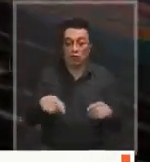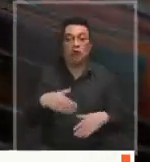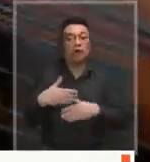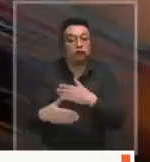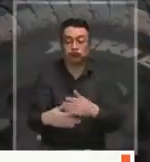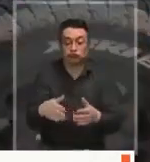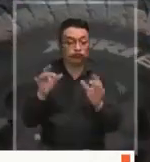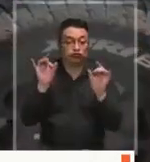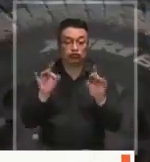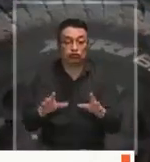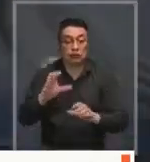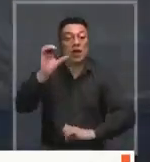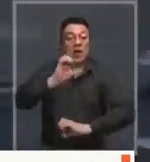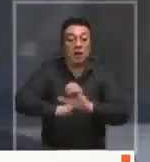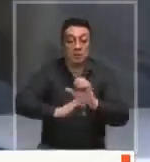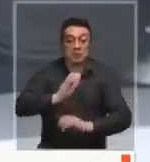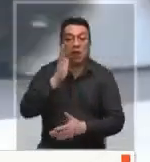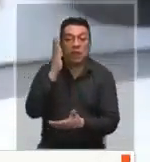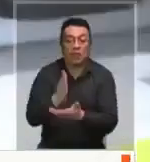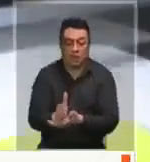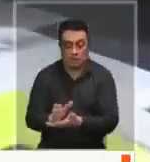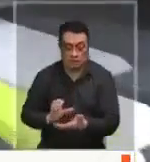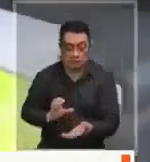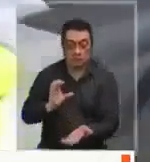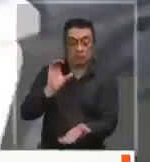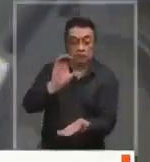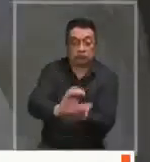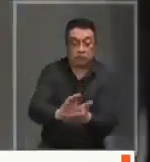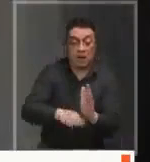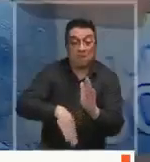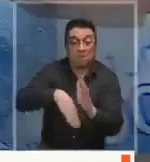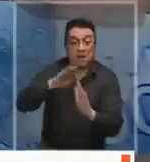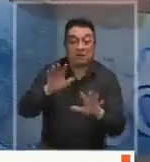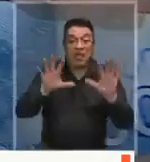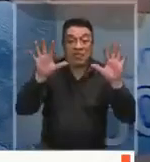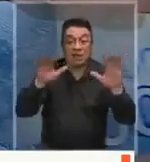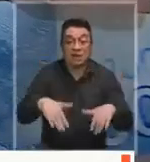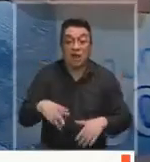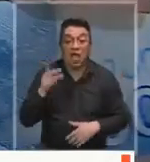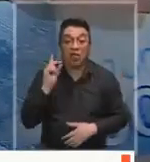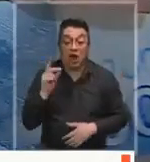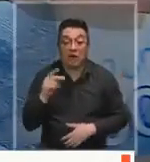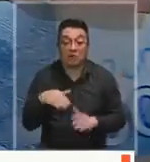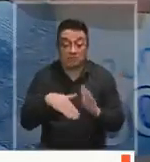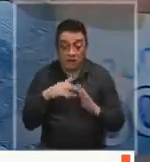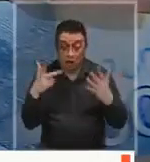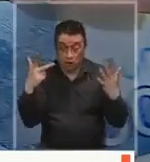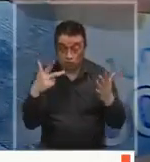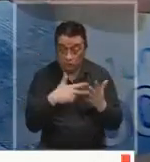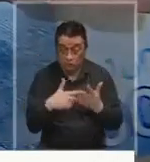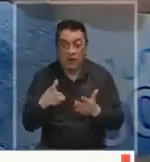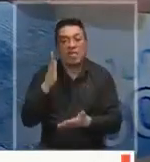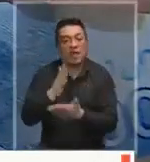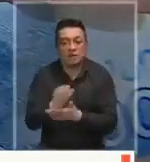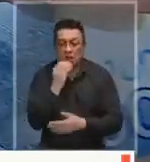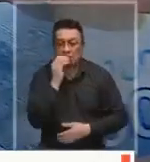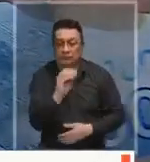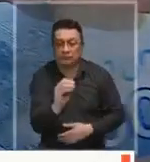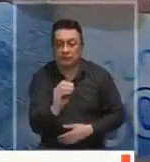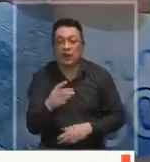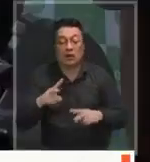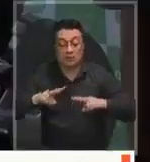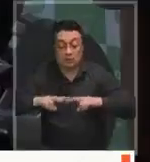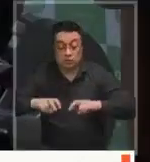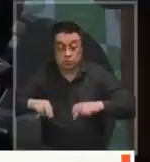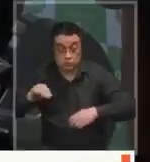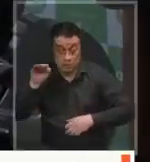Las empresas deben avisar cuando hay transacciones en efectivo que superen los 10 mil dólares, más de 8 millones de pesos. Según la Unidad de Análisis Financiero